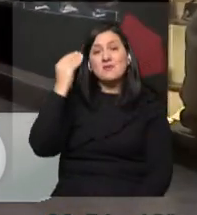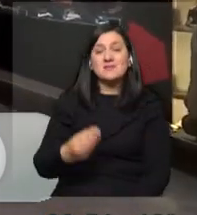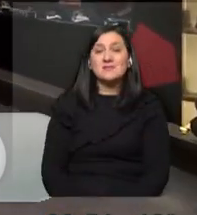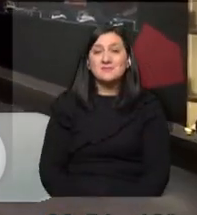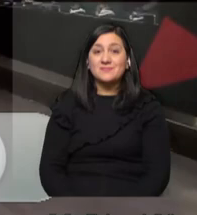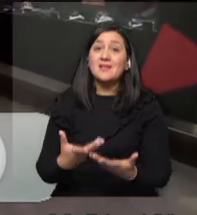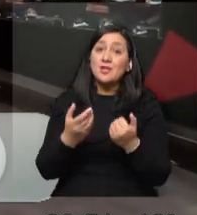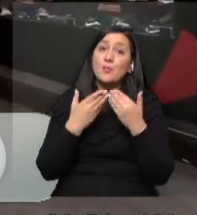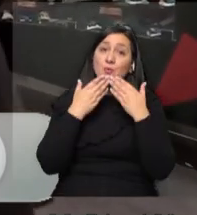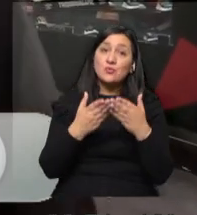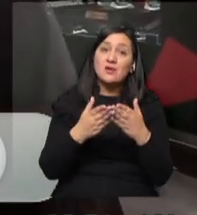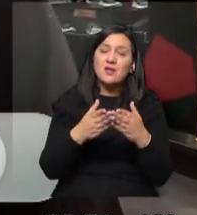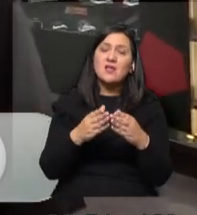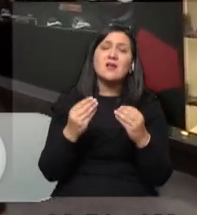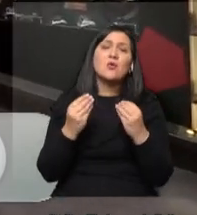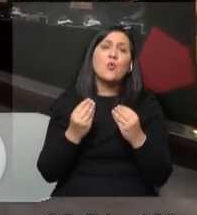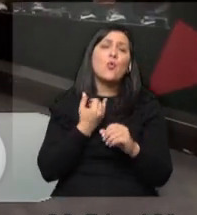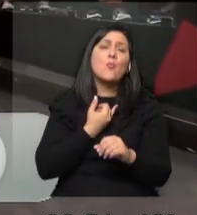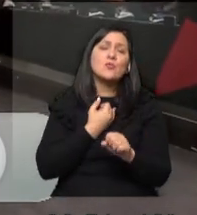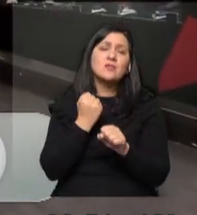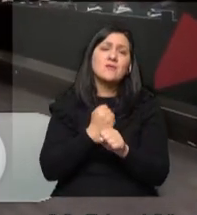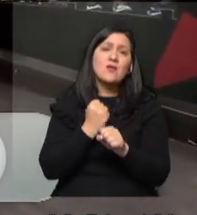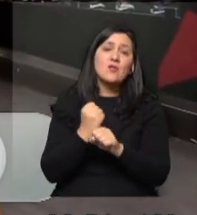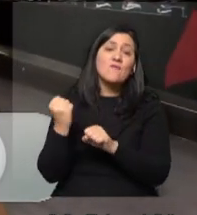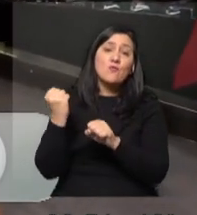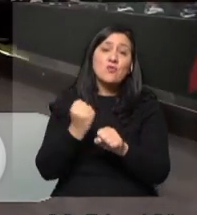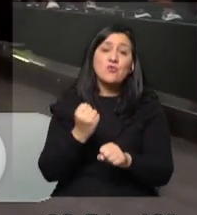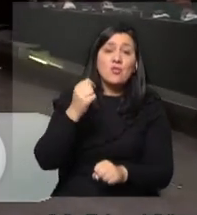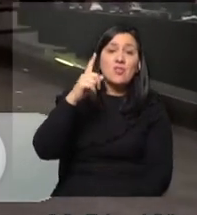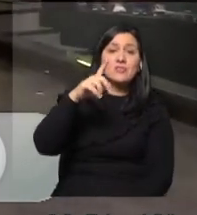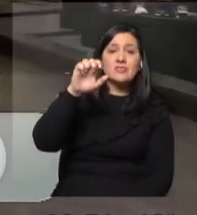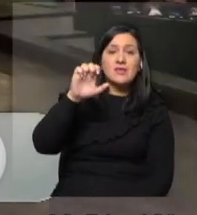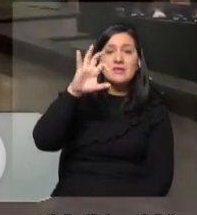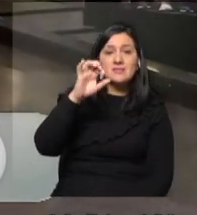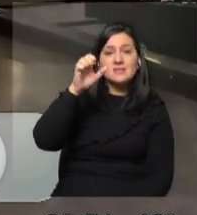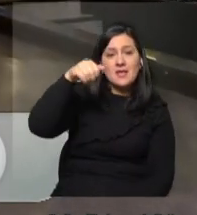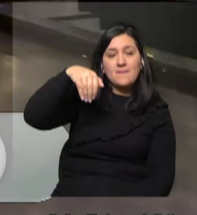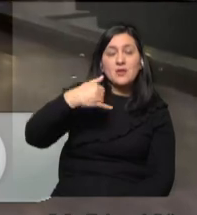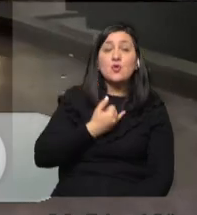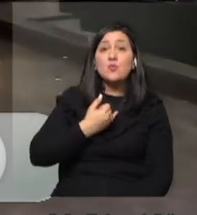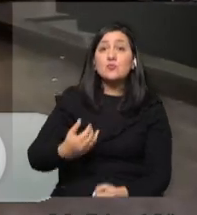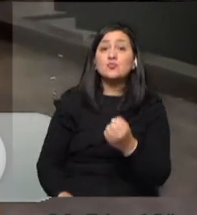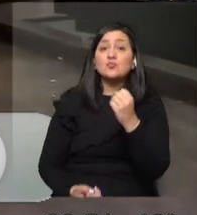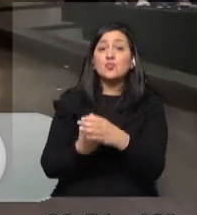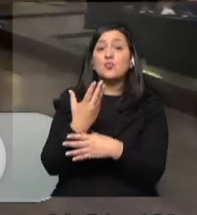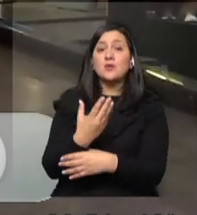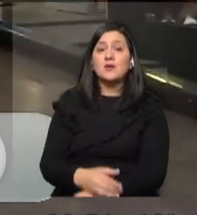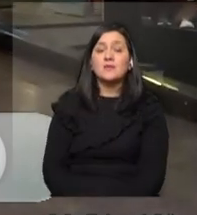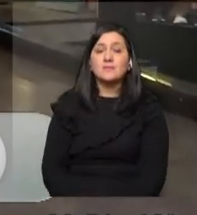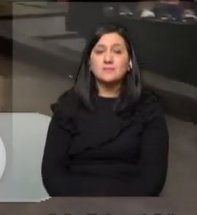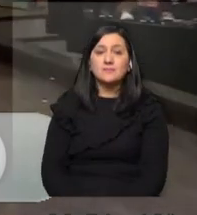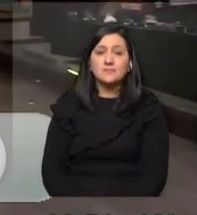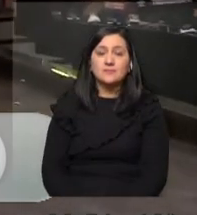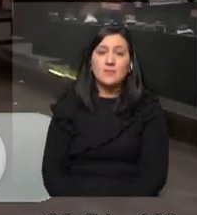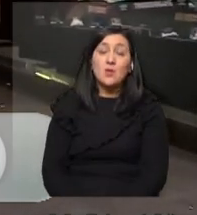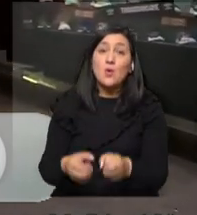Bueno, te quiero consultar en qué está trabajando la Fundación DECEM, a qué se dedica y, bueno, por supuesto, cómo surgió, ¿no? Cómo se inspiraron para realizar este evento.